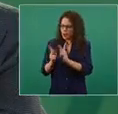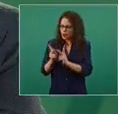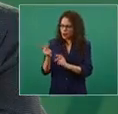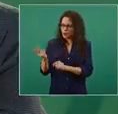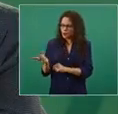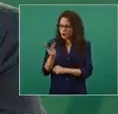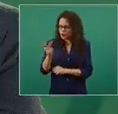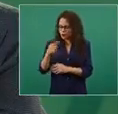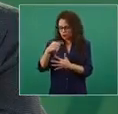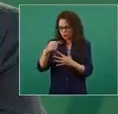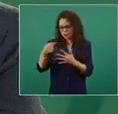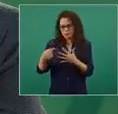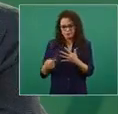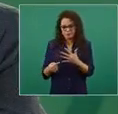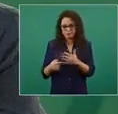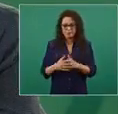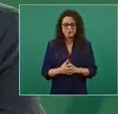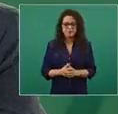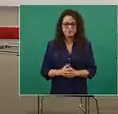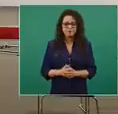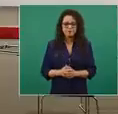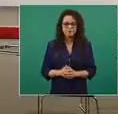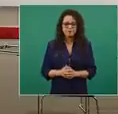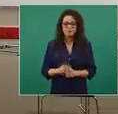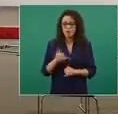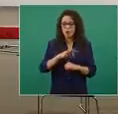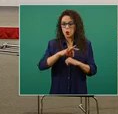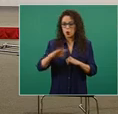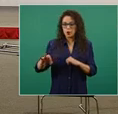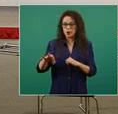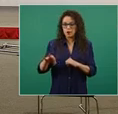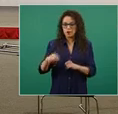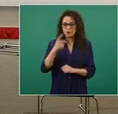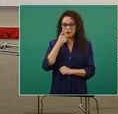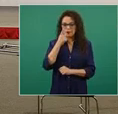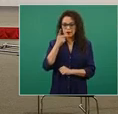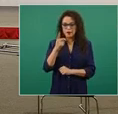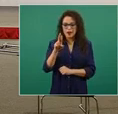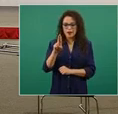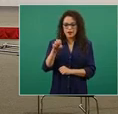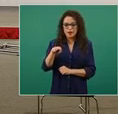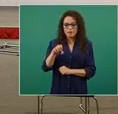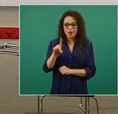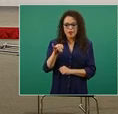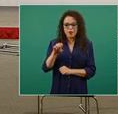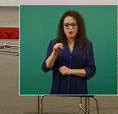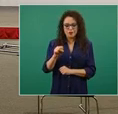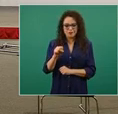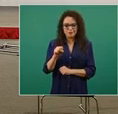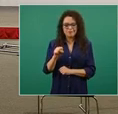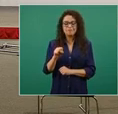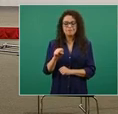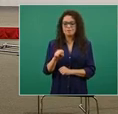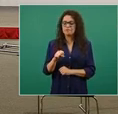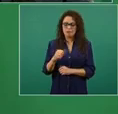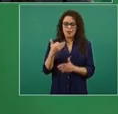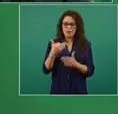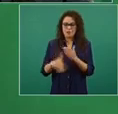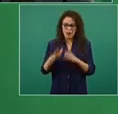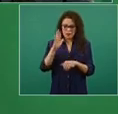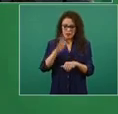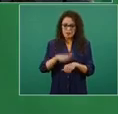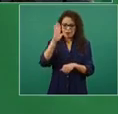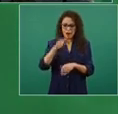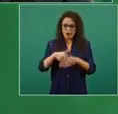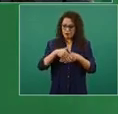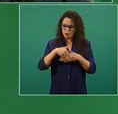todos estos éxitos que hemos tenido. Y finalmente, como lo decía Remedios en esta vacuna, hay muchas cosas por delante que sacar